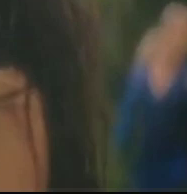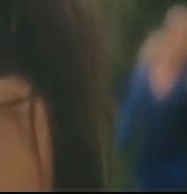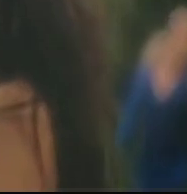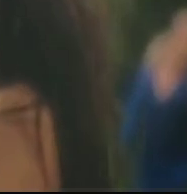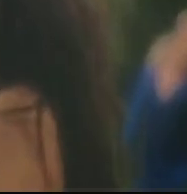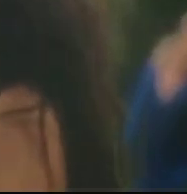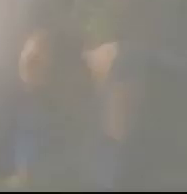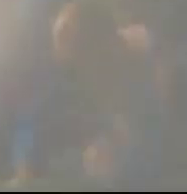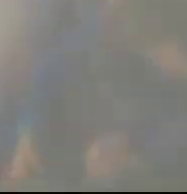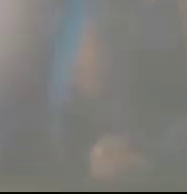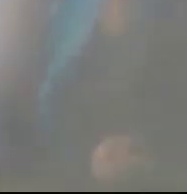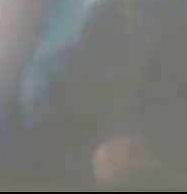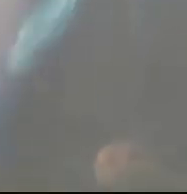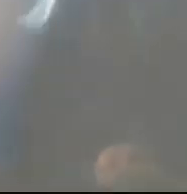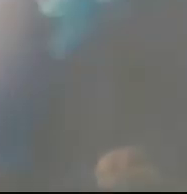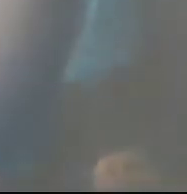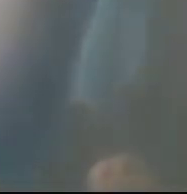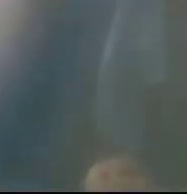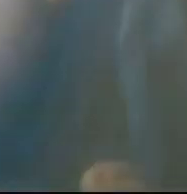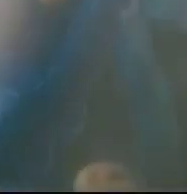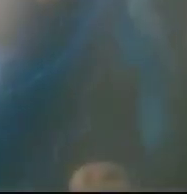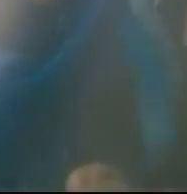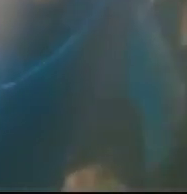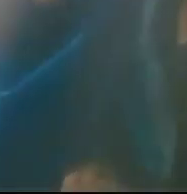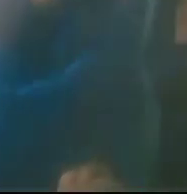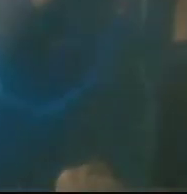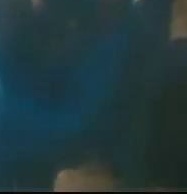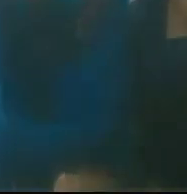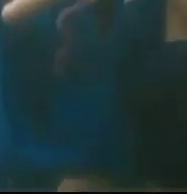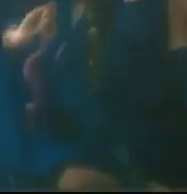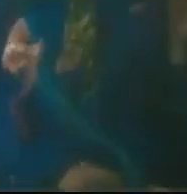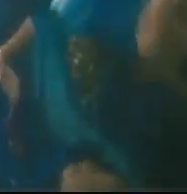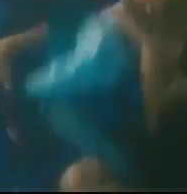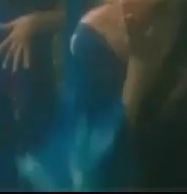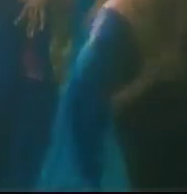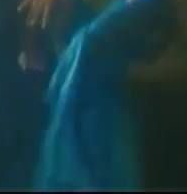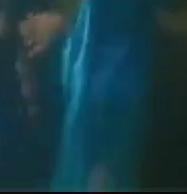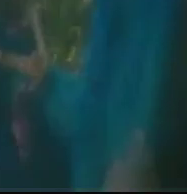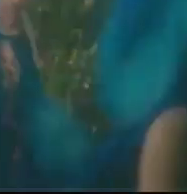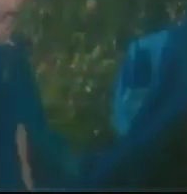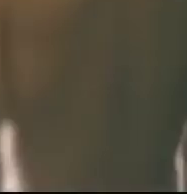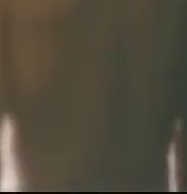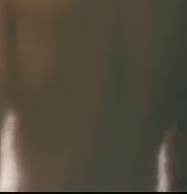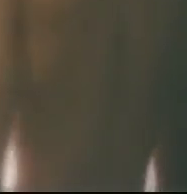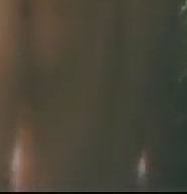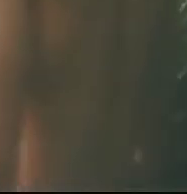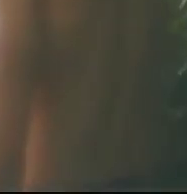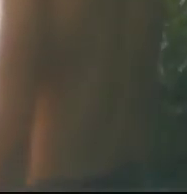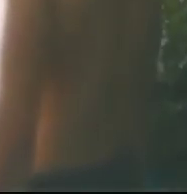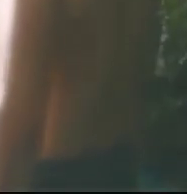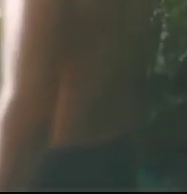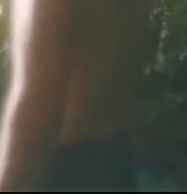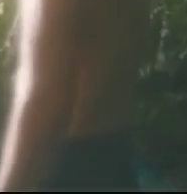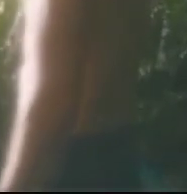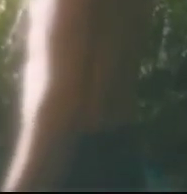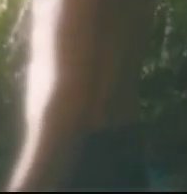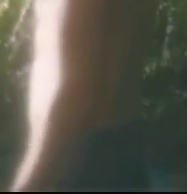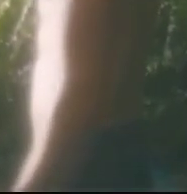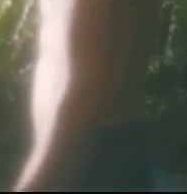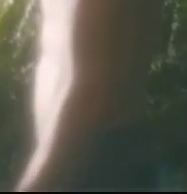can't breathe. Where did you come from, baby? And what you sent to save